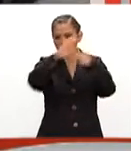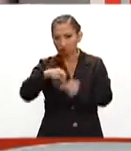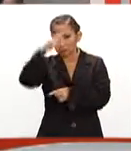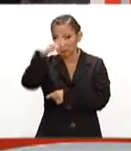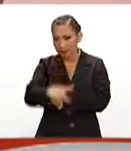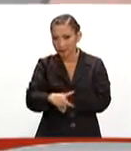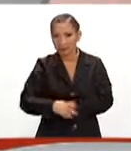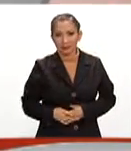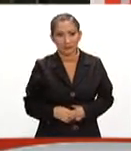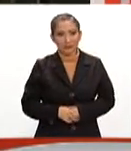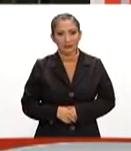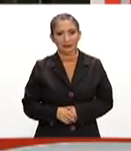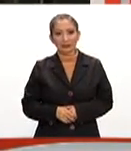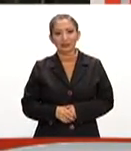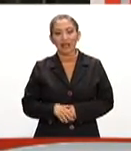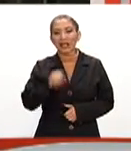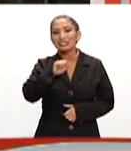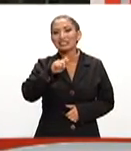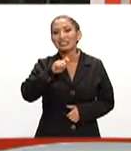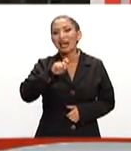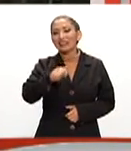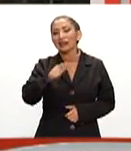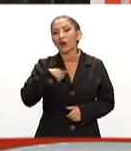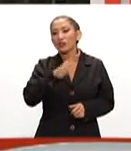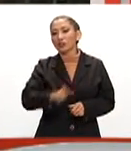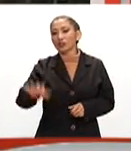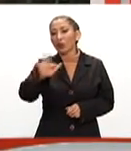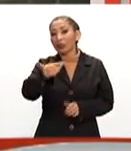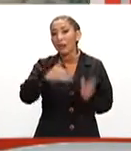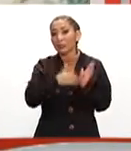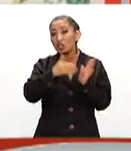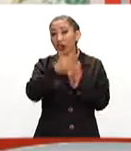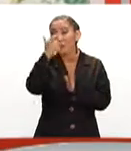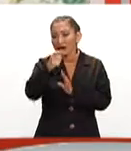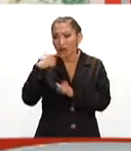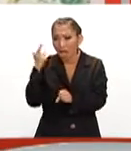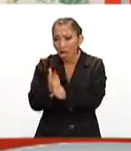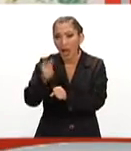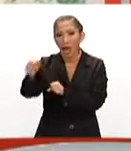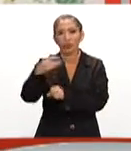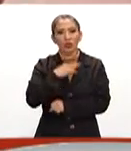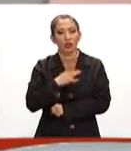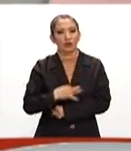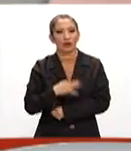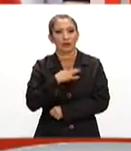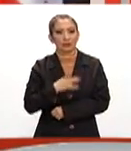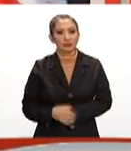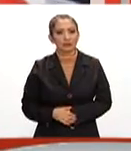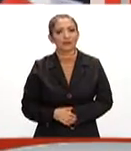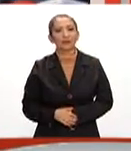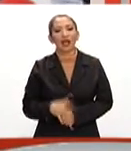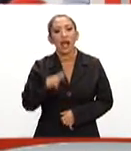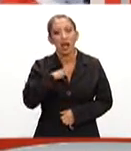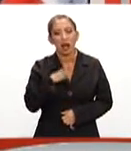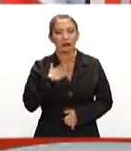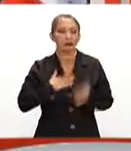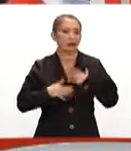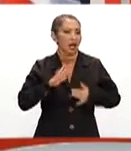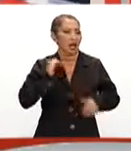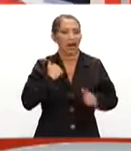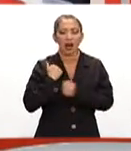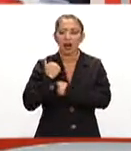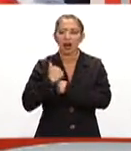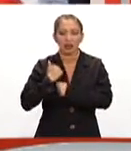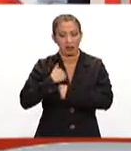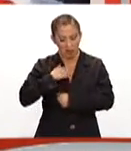Unidos. El SAT asegura 450 millones de dólares en Toluca. Hay cansancio en el